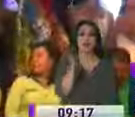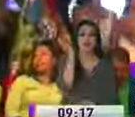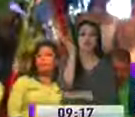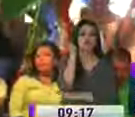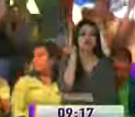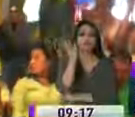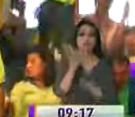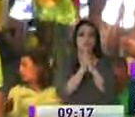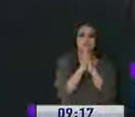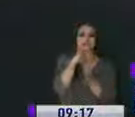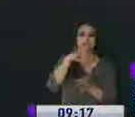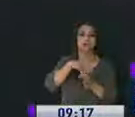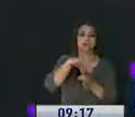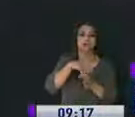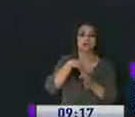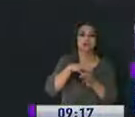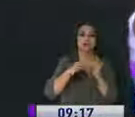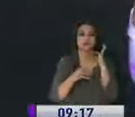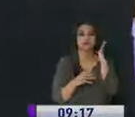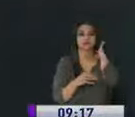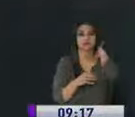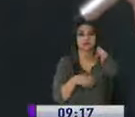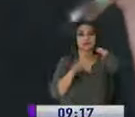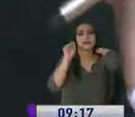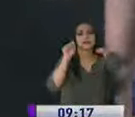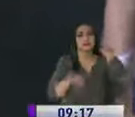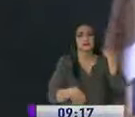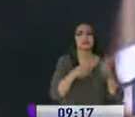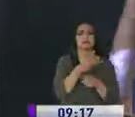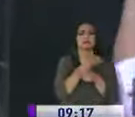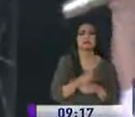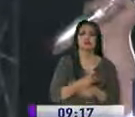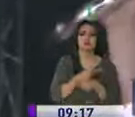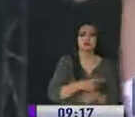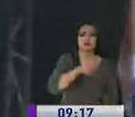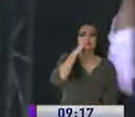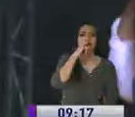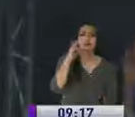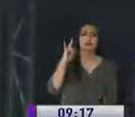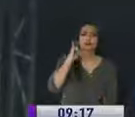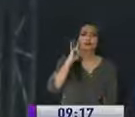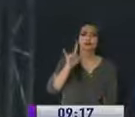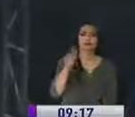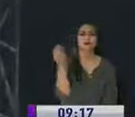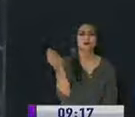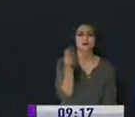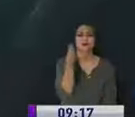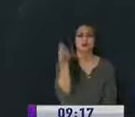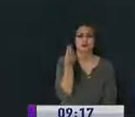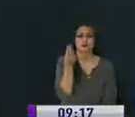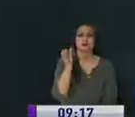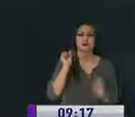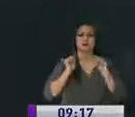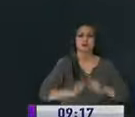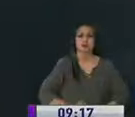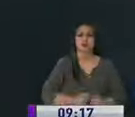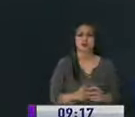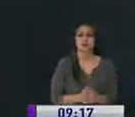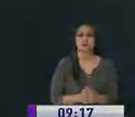público para pedir el voto. Sí a la protección de nuestros niños, niñas y adolescentes,